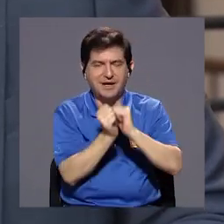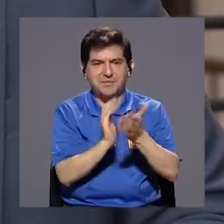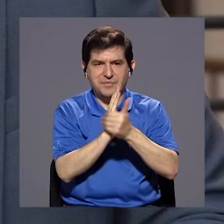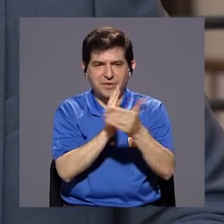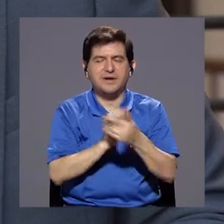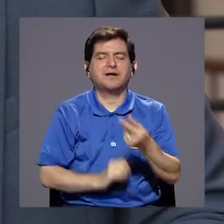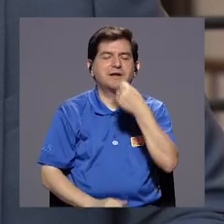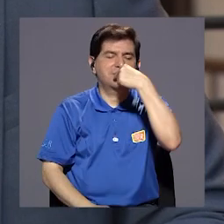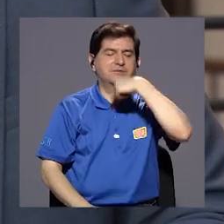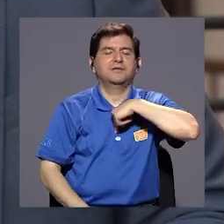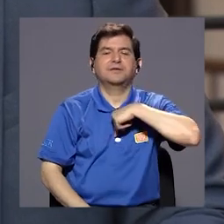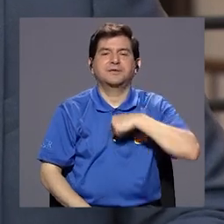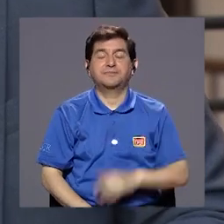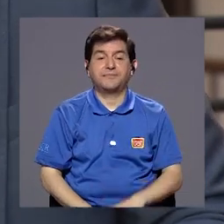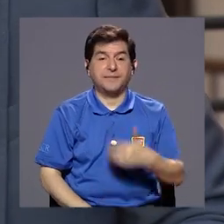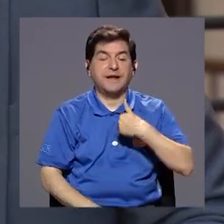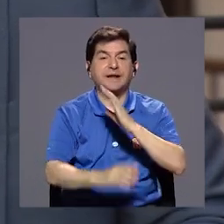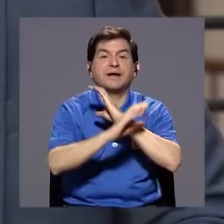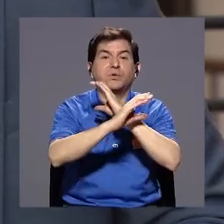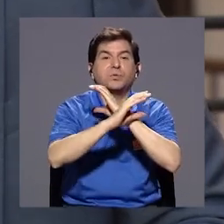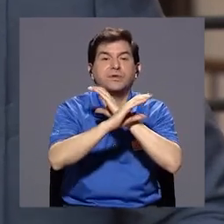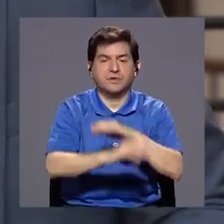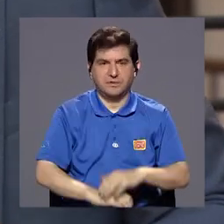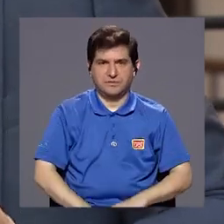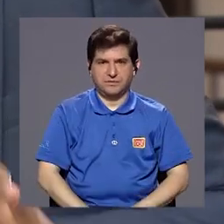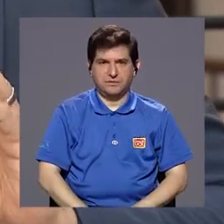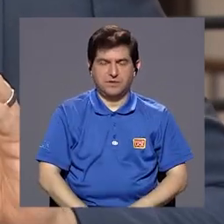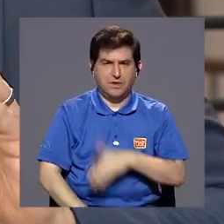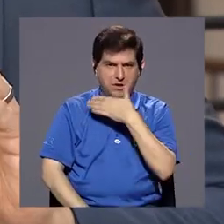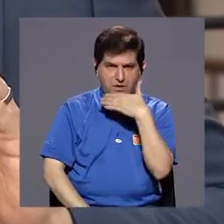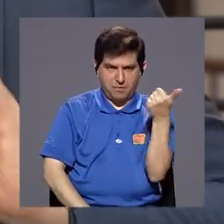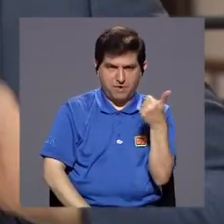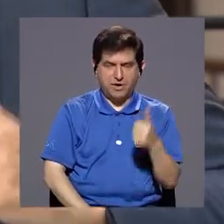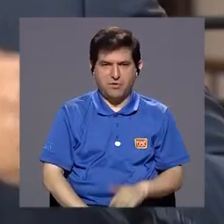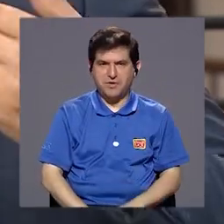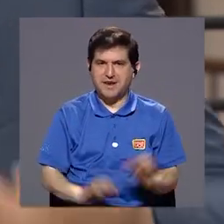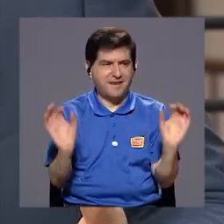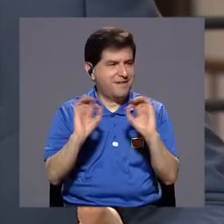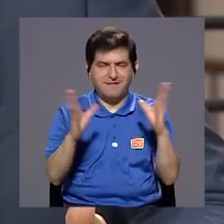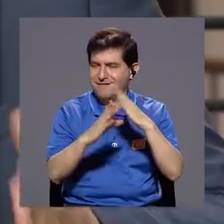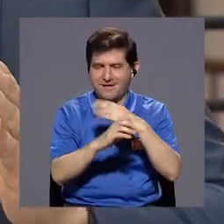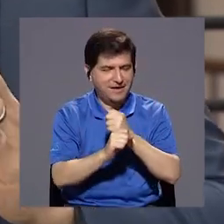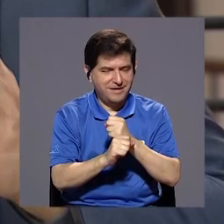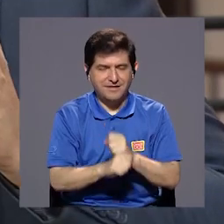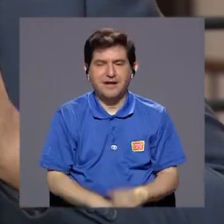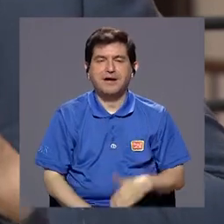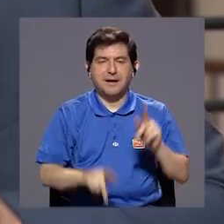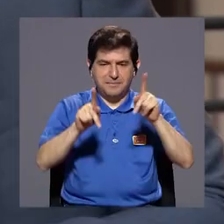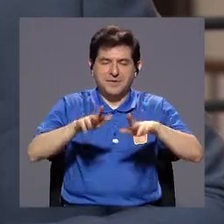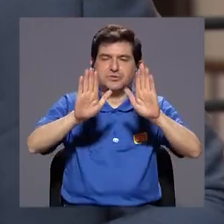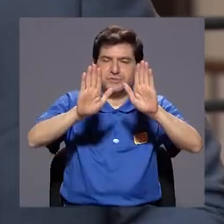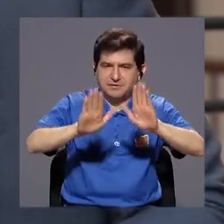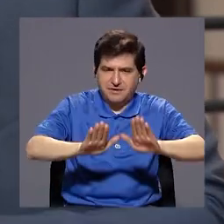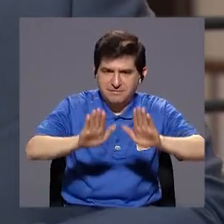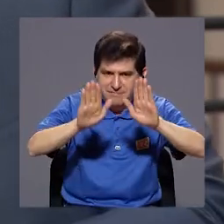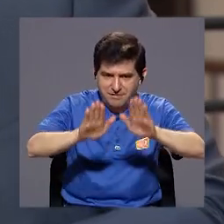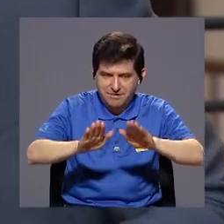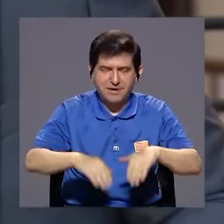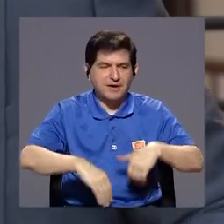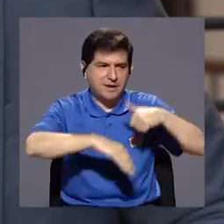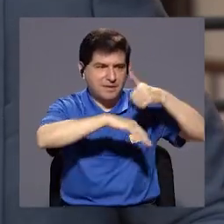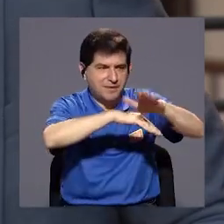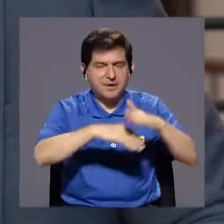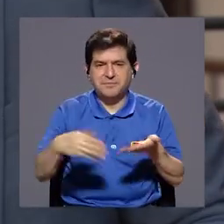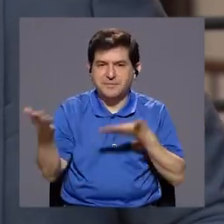en la capacidad para tragar. Entonces hay que tener cuidado con eso. Más bien, lo ideal es no hacer cosas, sino más bien tener al paciente tranquilo y esperar a que se